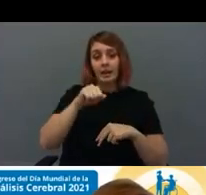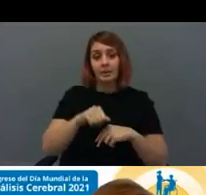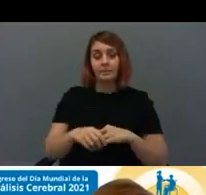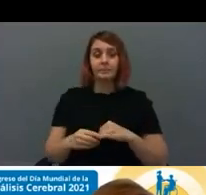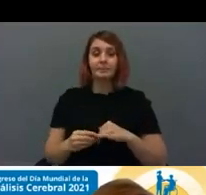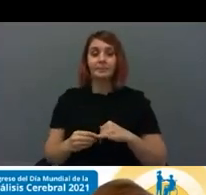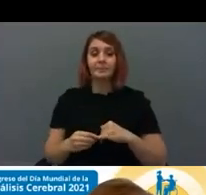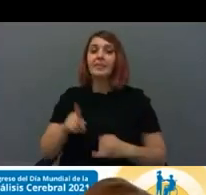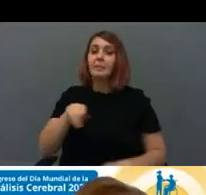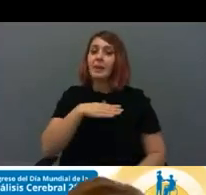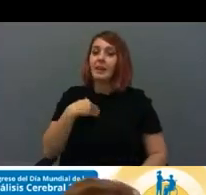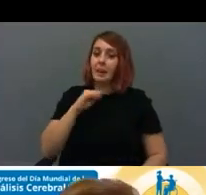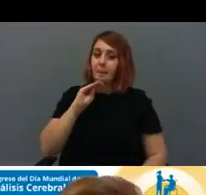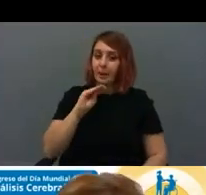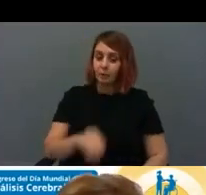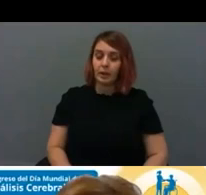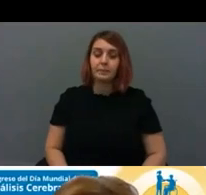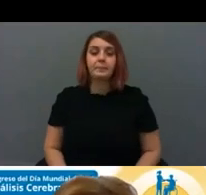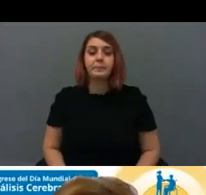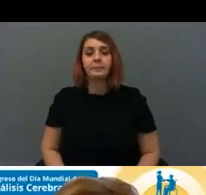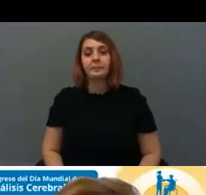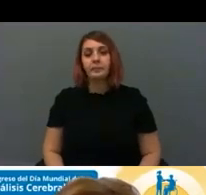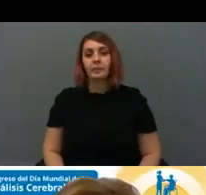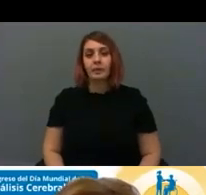que también quería plantear la pregunta.